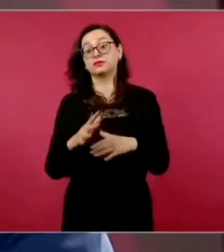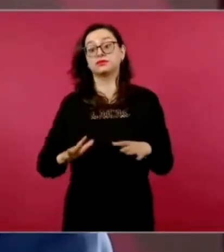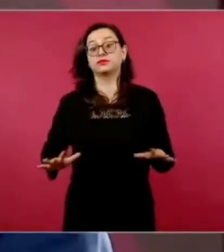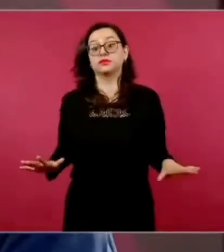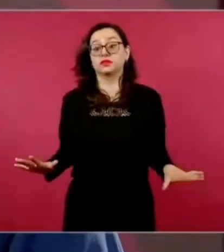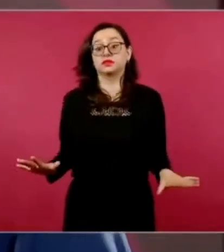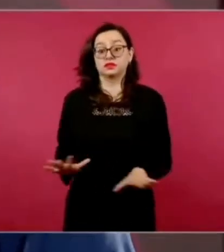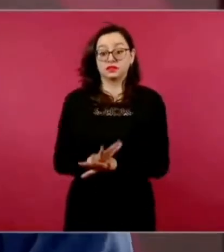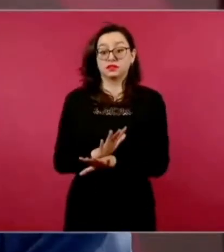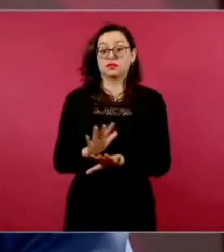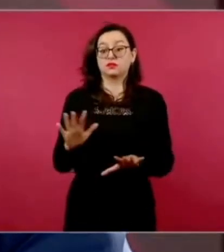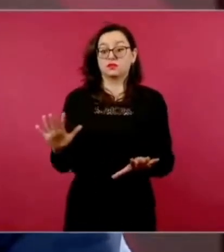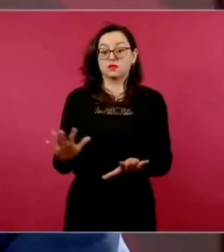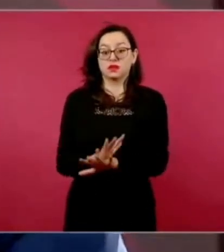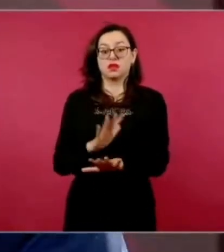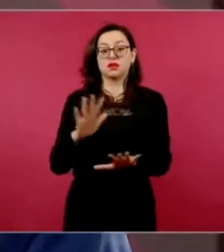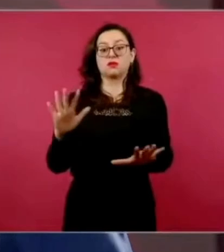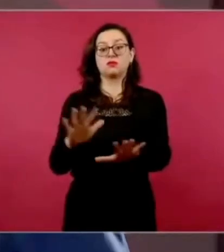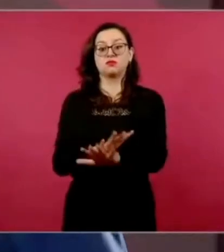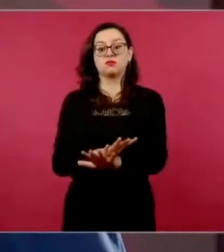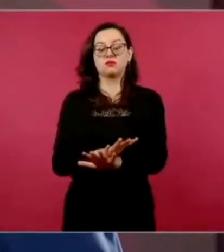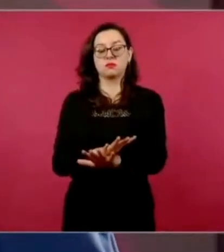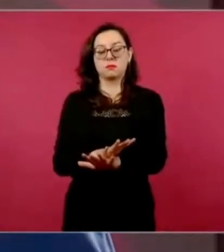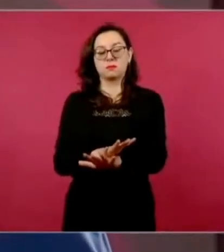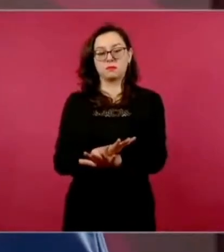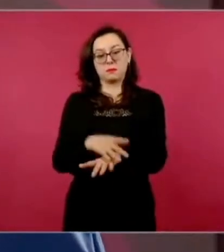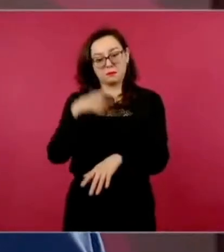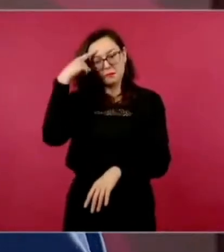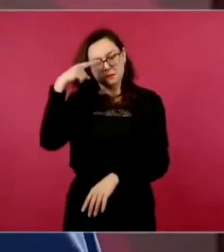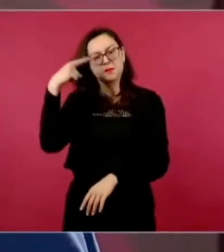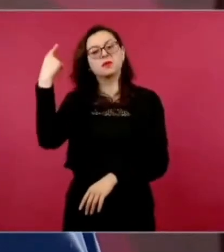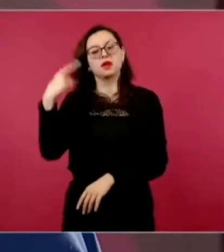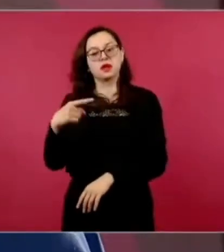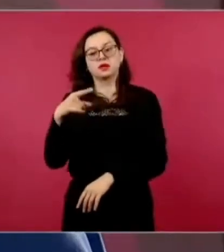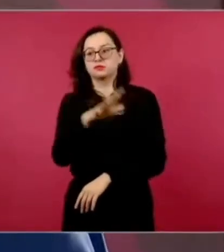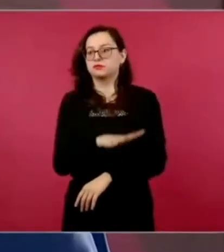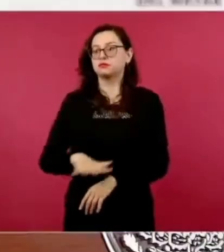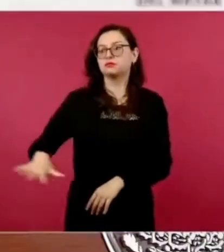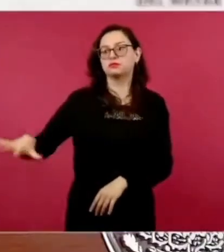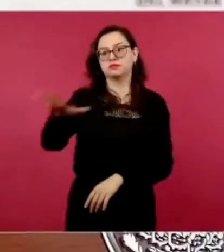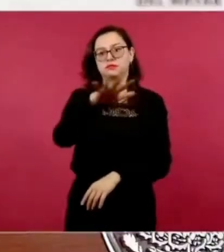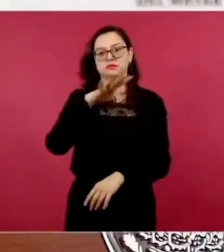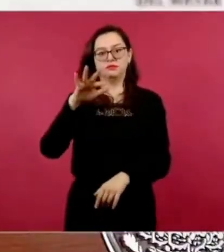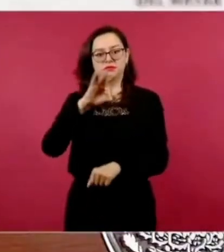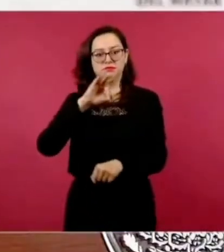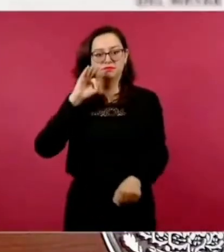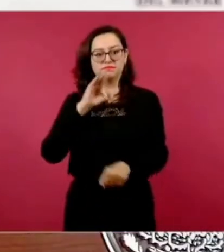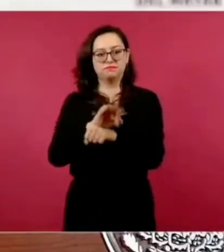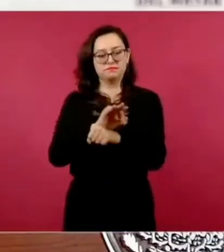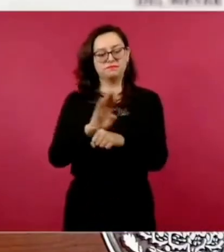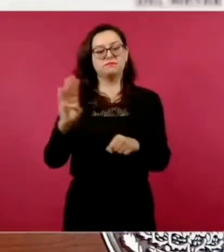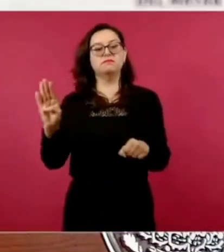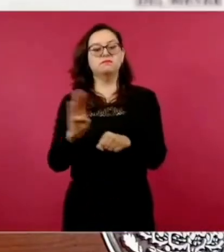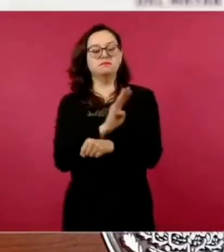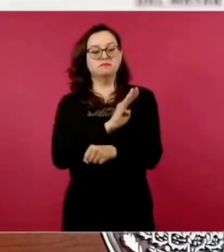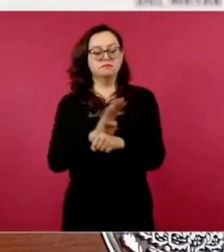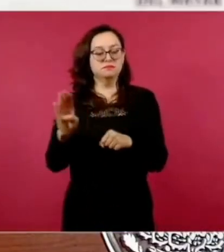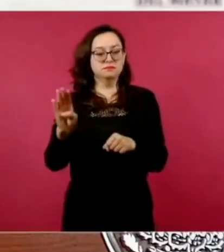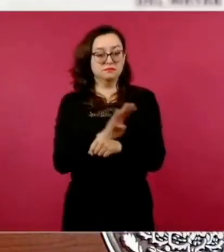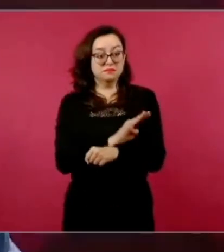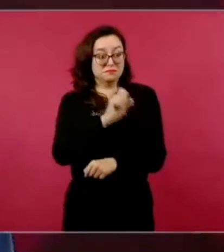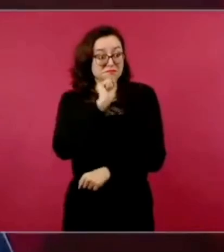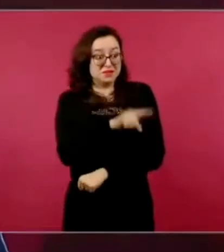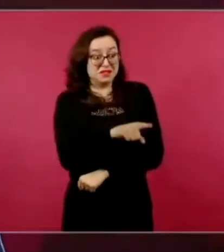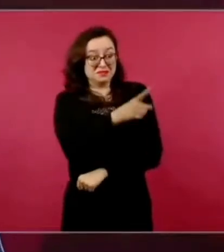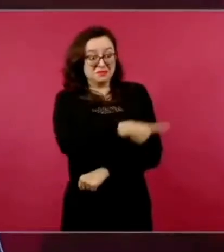son en beneficio de nuestro país y de todos los mexicanos, incluidos